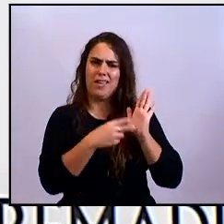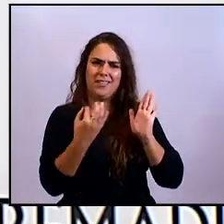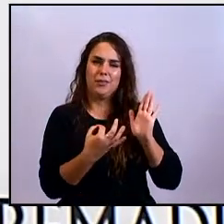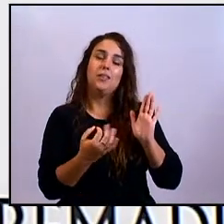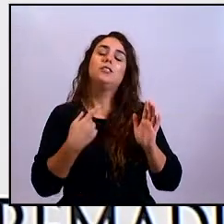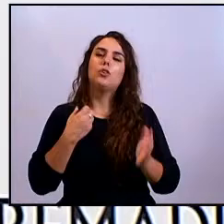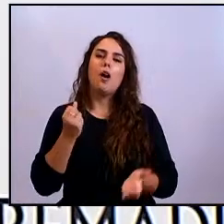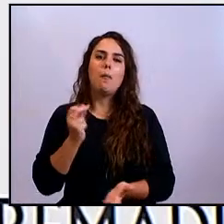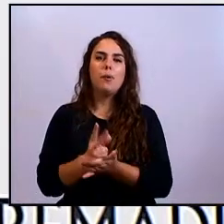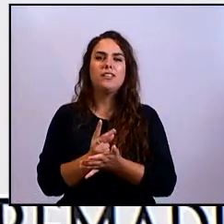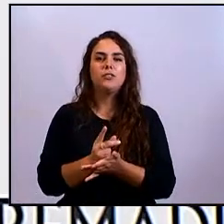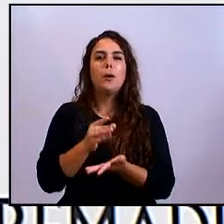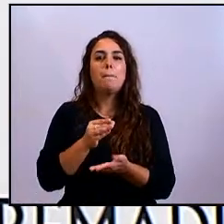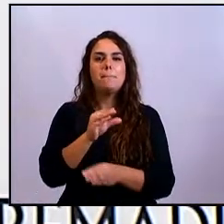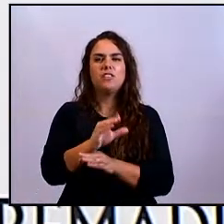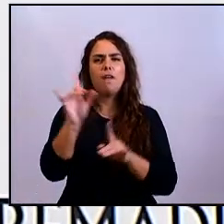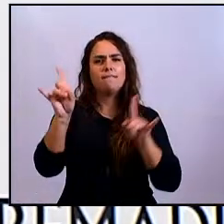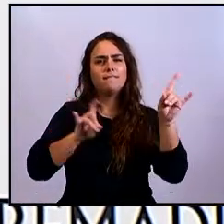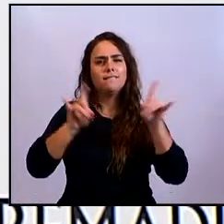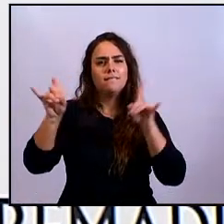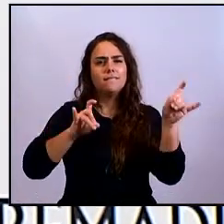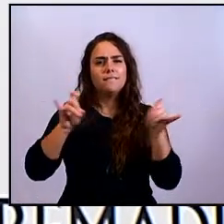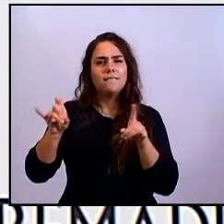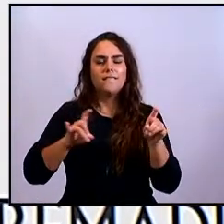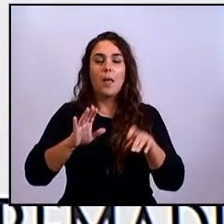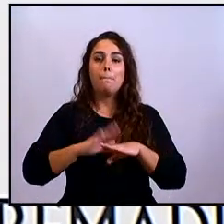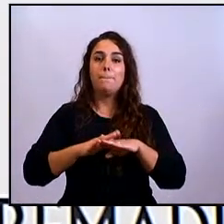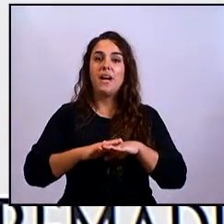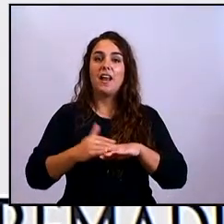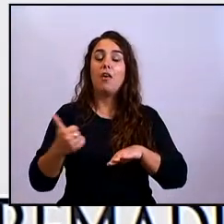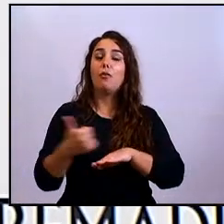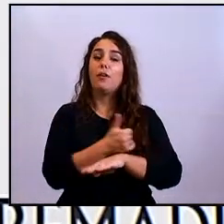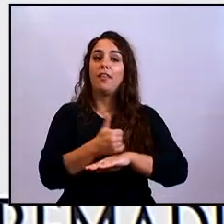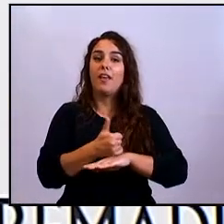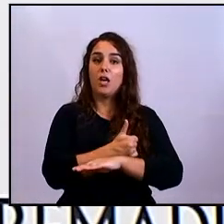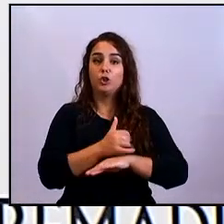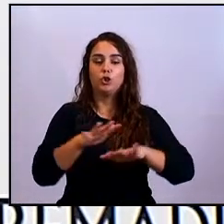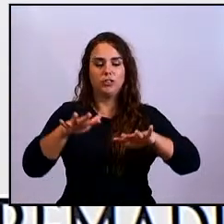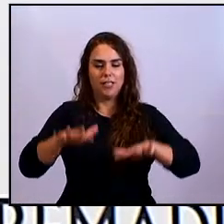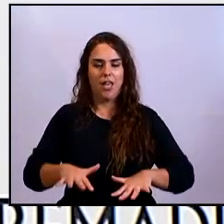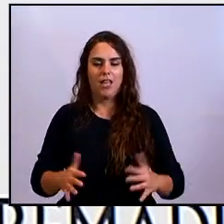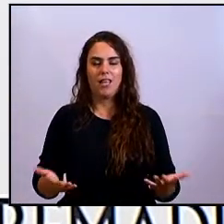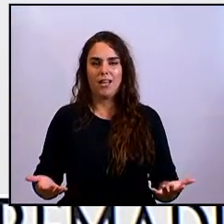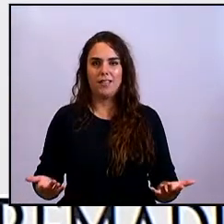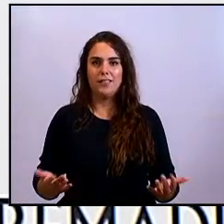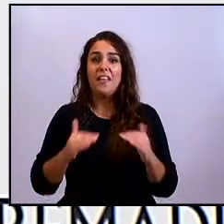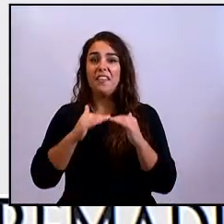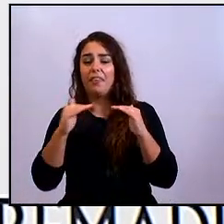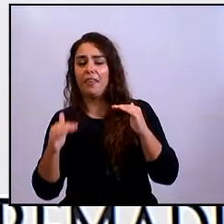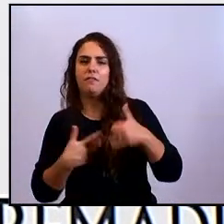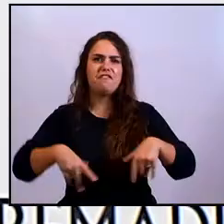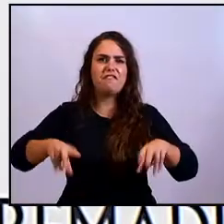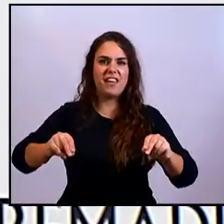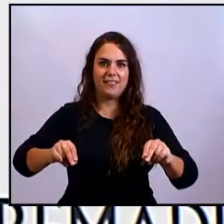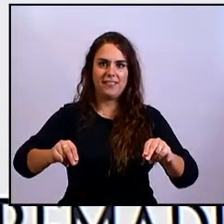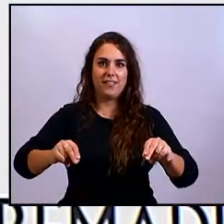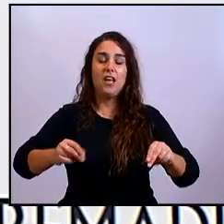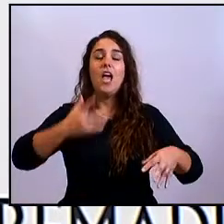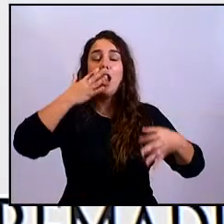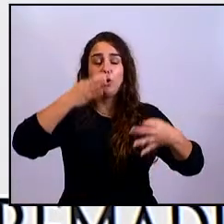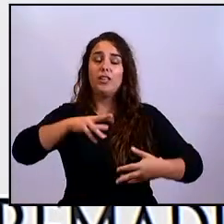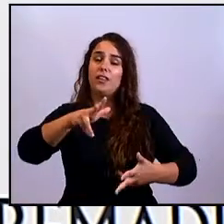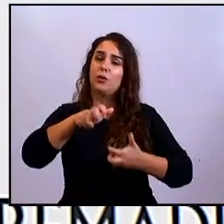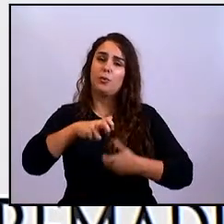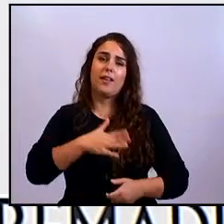por atraer inversión, por retener población, por acabar con las desigualdades y también por hacer justicia